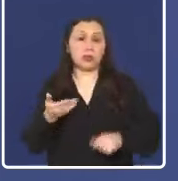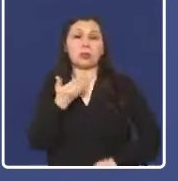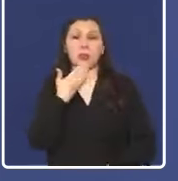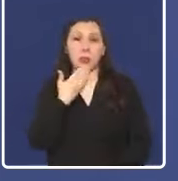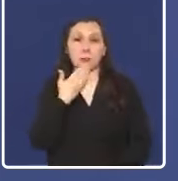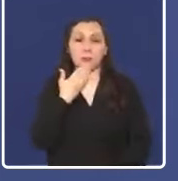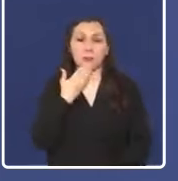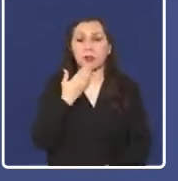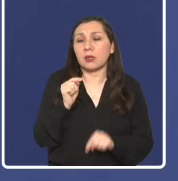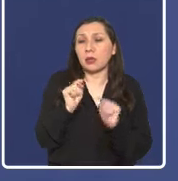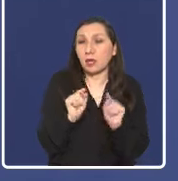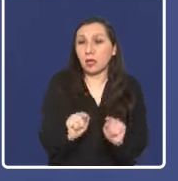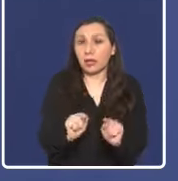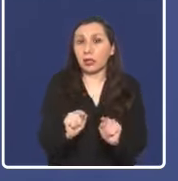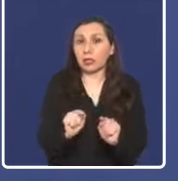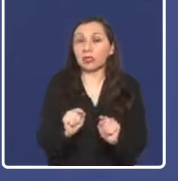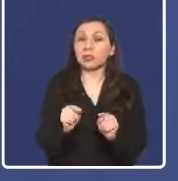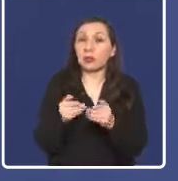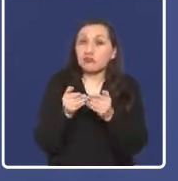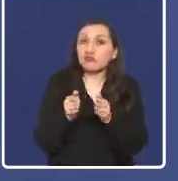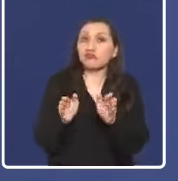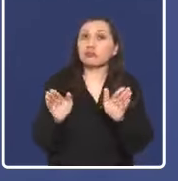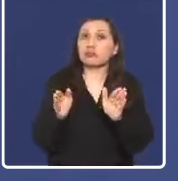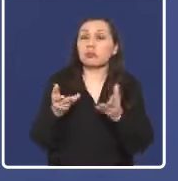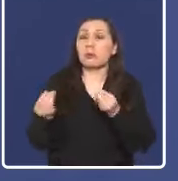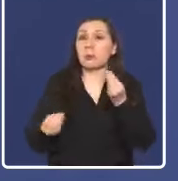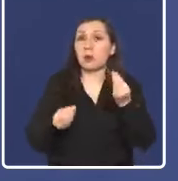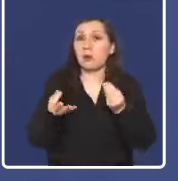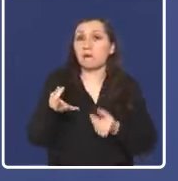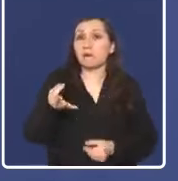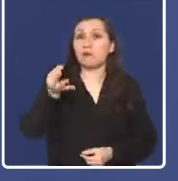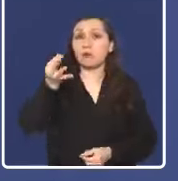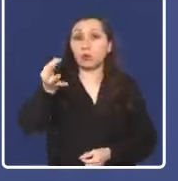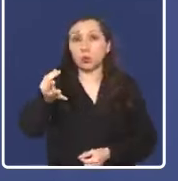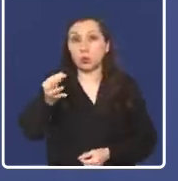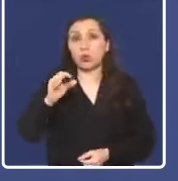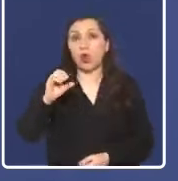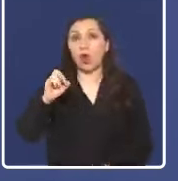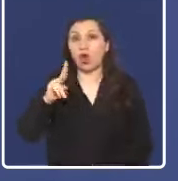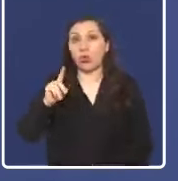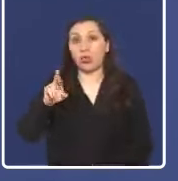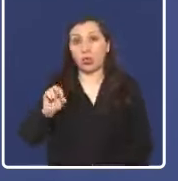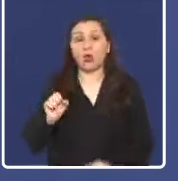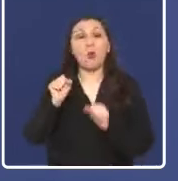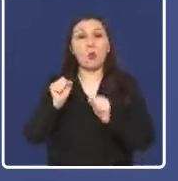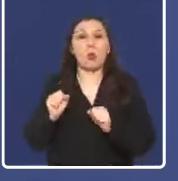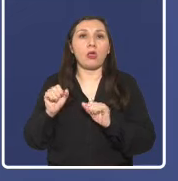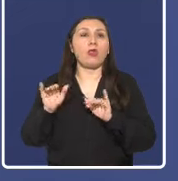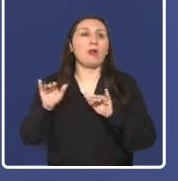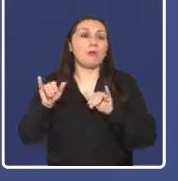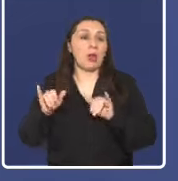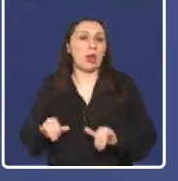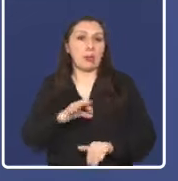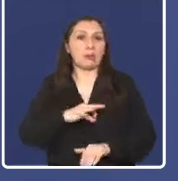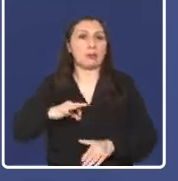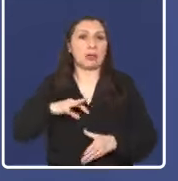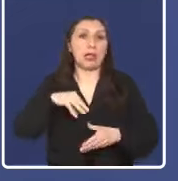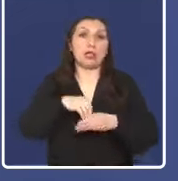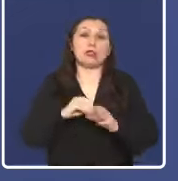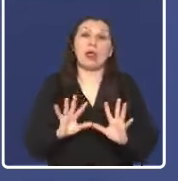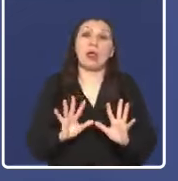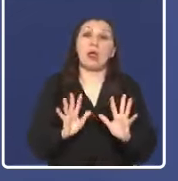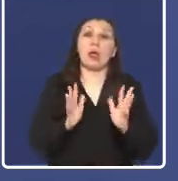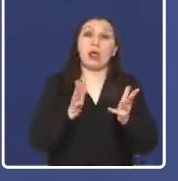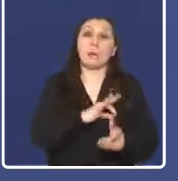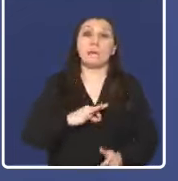también si es que esto abre el camino para que en un futuro Luis Cordero pueda quedar en el Ministerio del Interior, considerando que